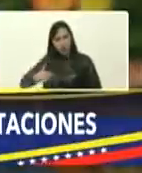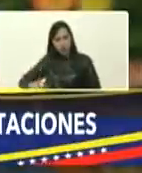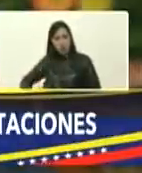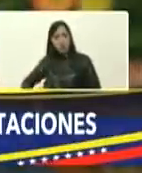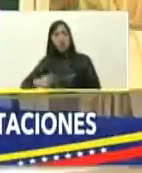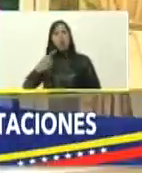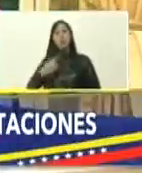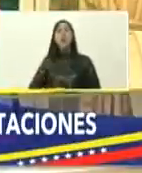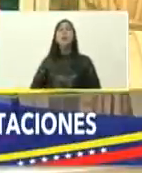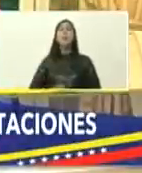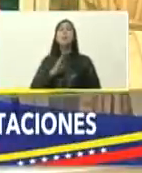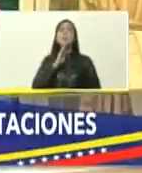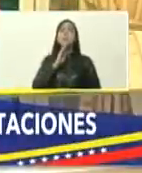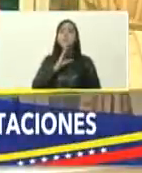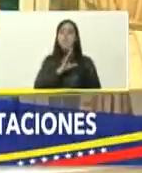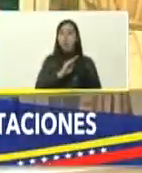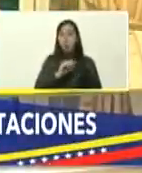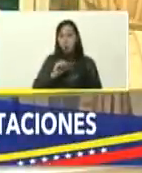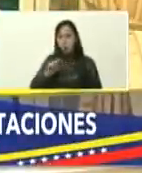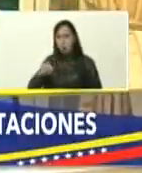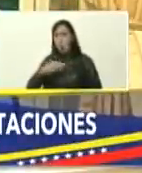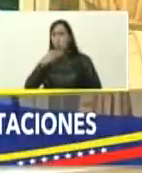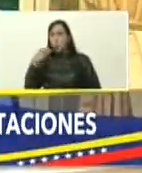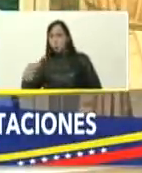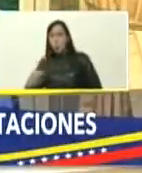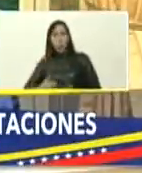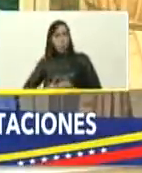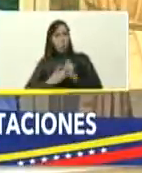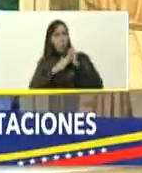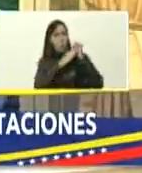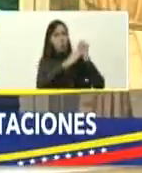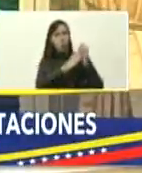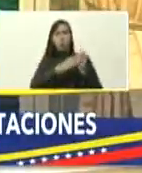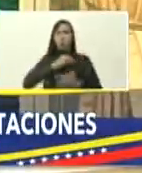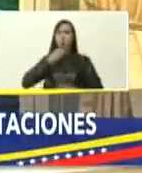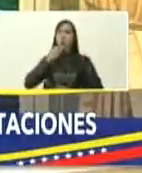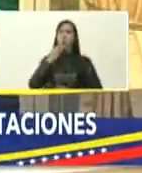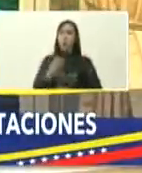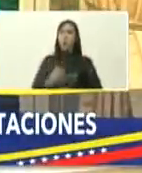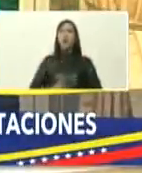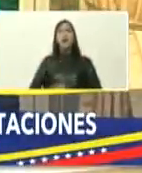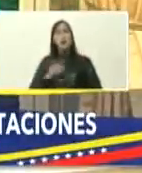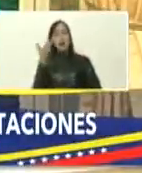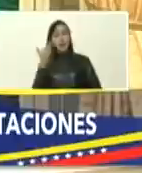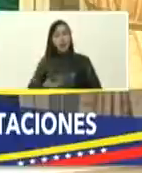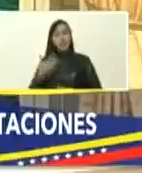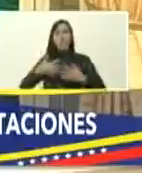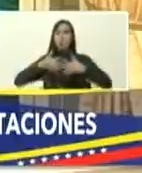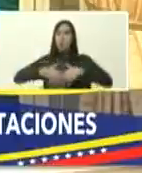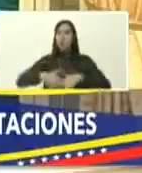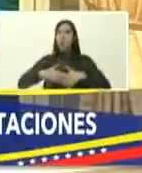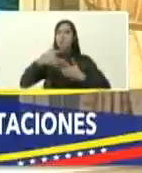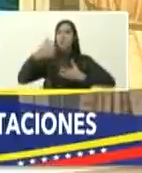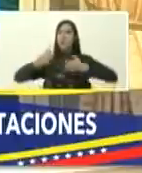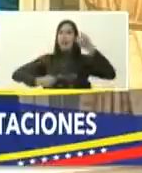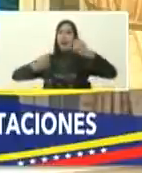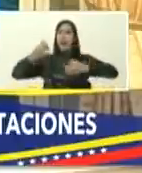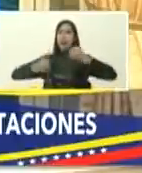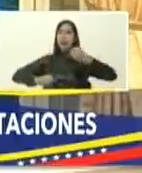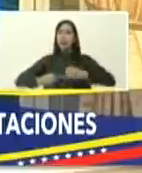Bancoes, buen líder juvenil al frente de una buena e importante institución. ¿Estamos